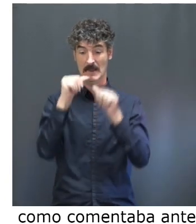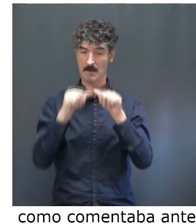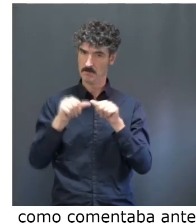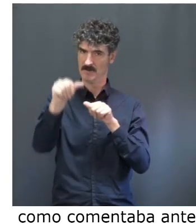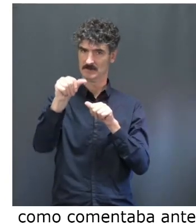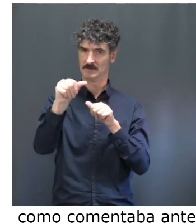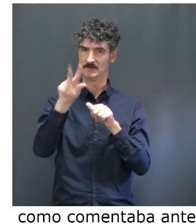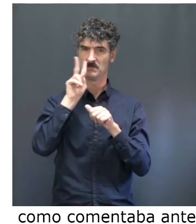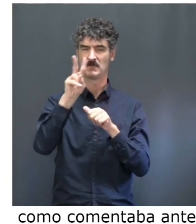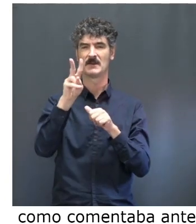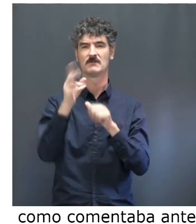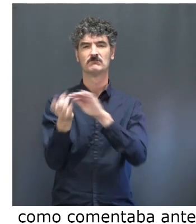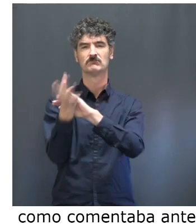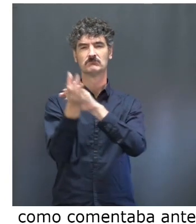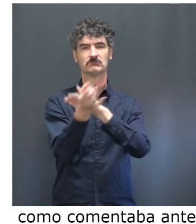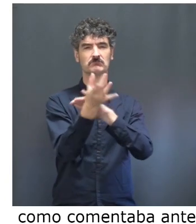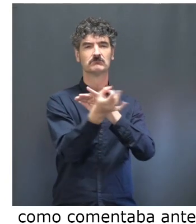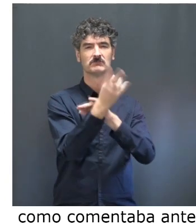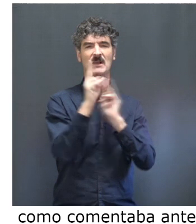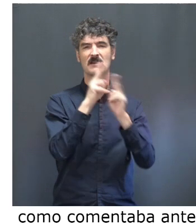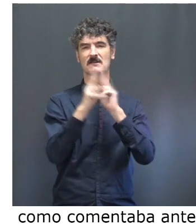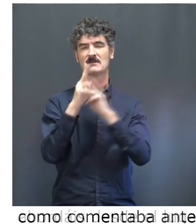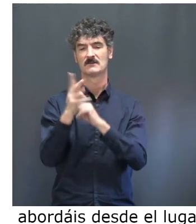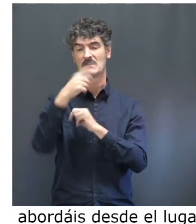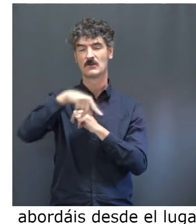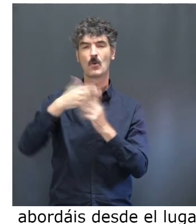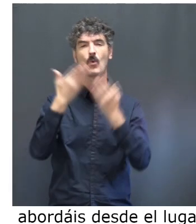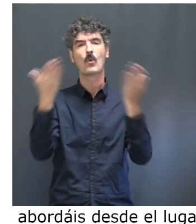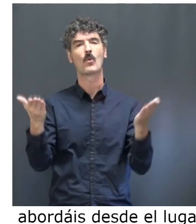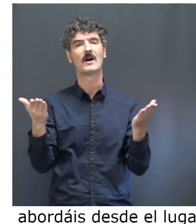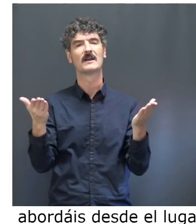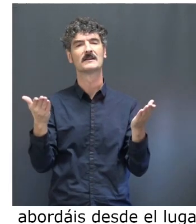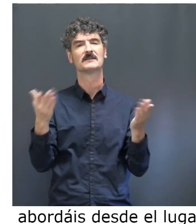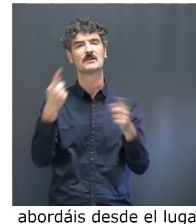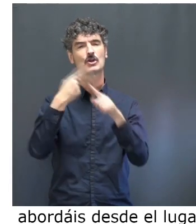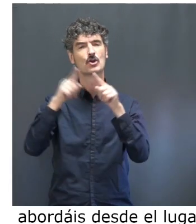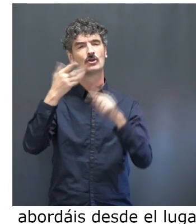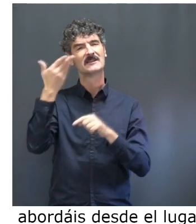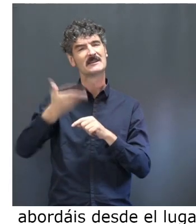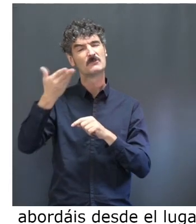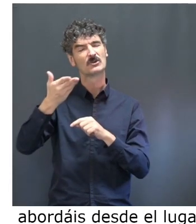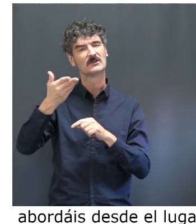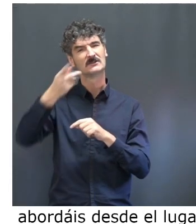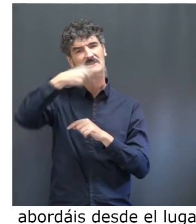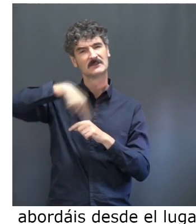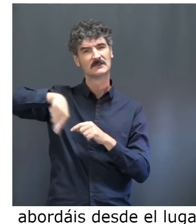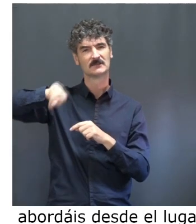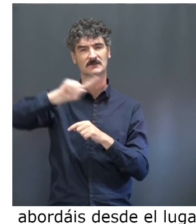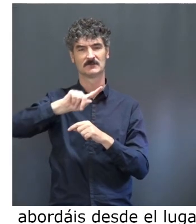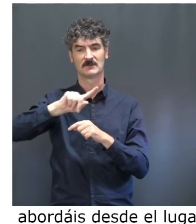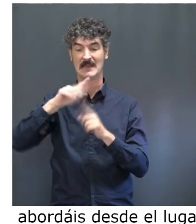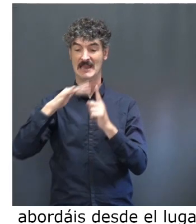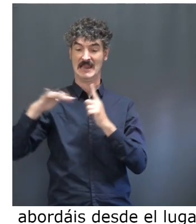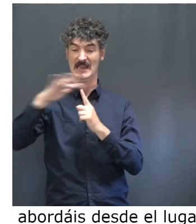un poco qué es lo que va surgiendo. ¿Cuáles son los elementos esenciales que debe tener un